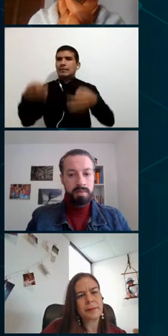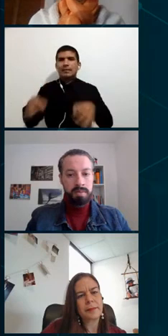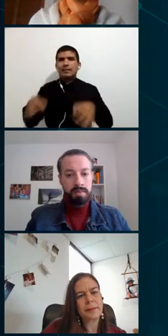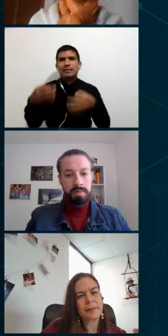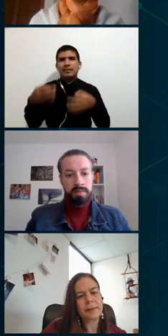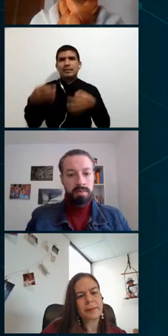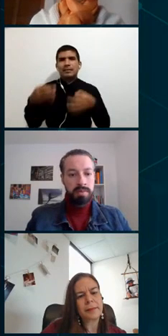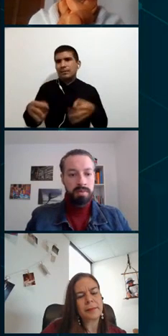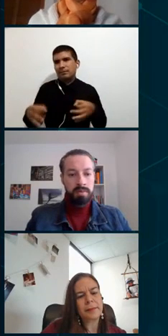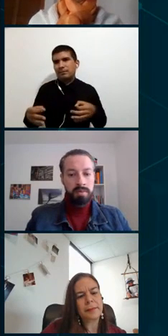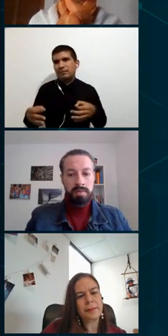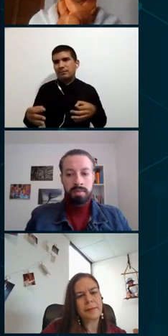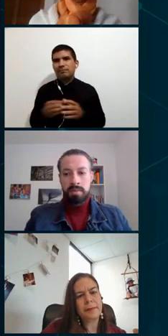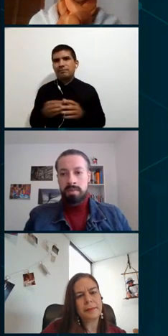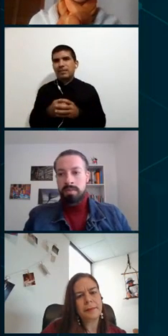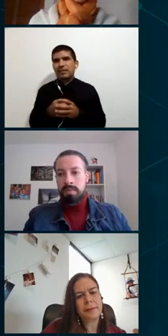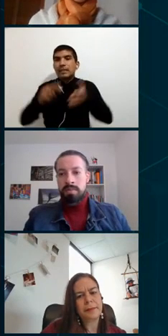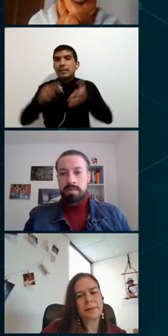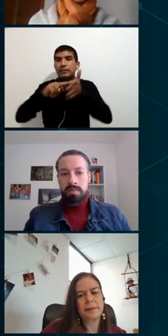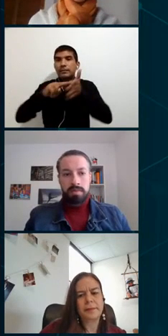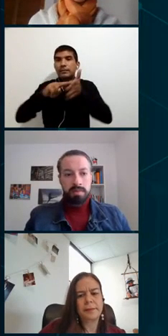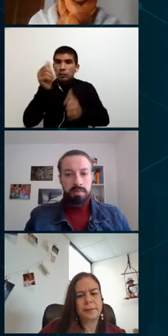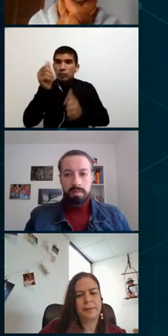a paso de lo que es design thinking